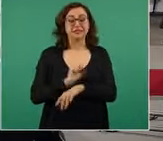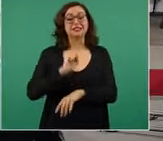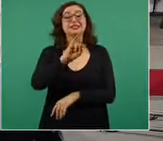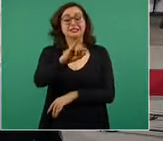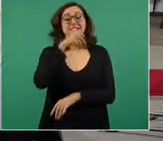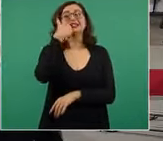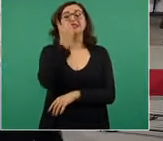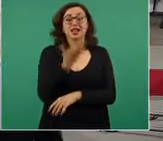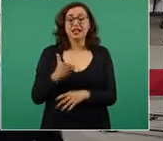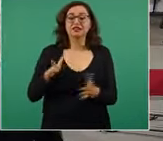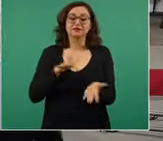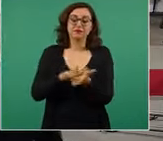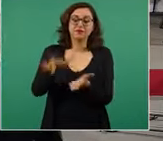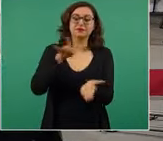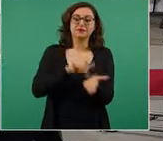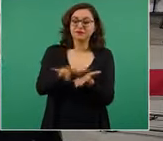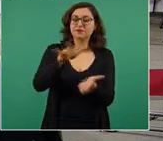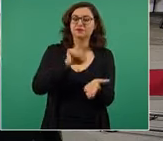Entonces,